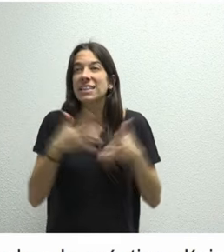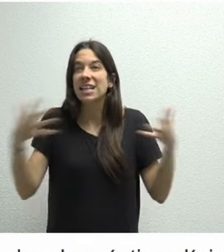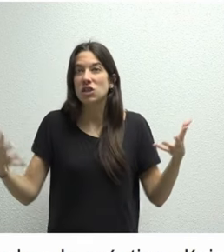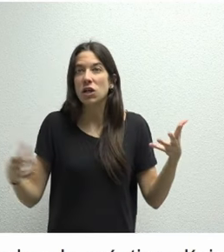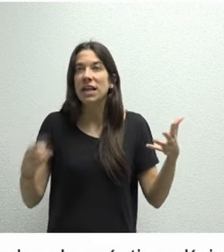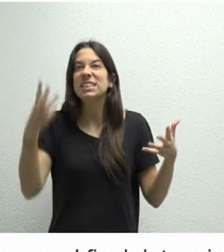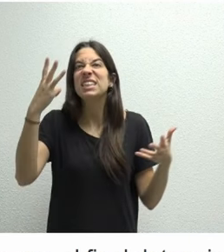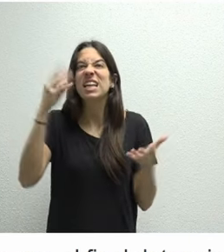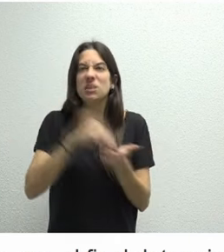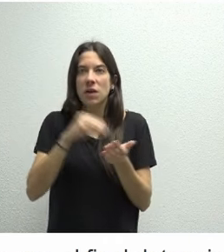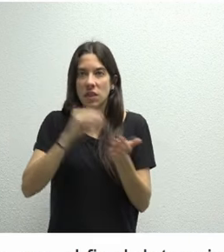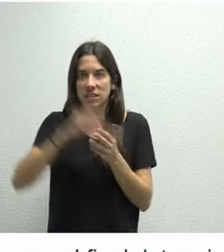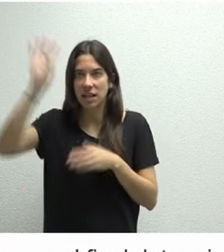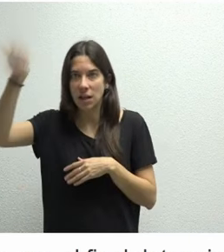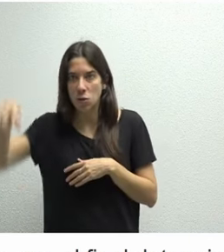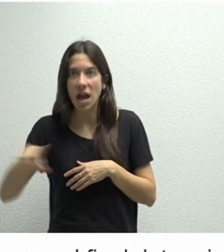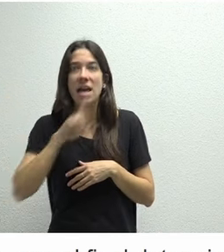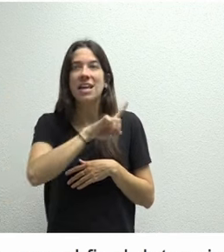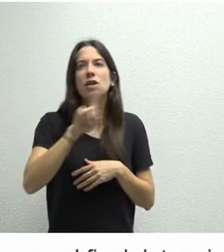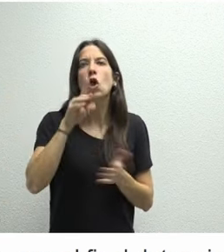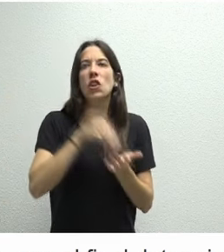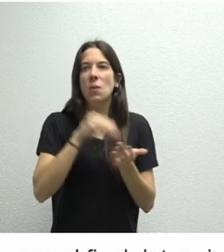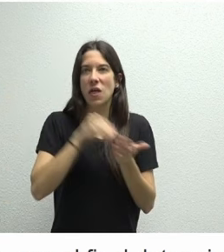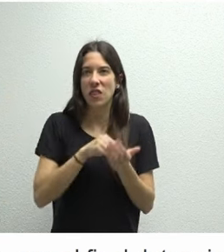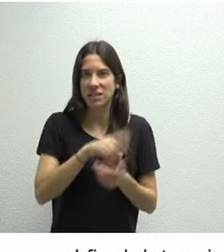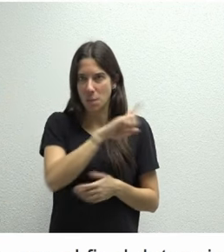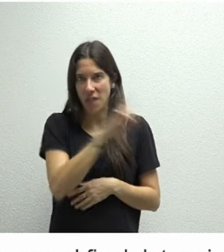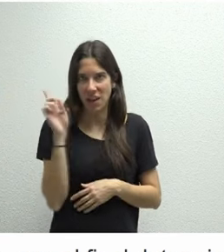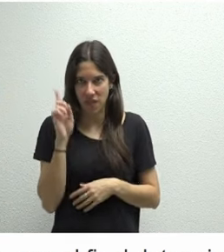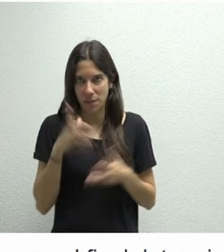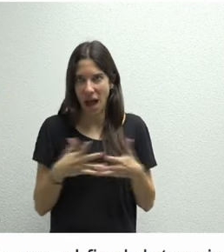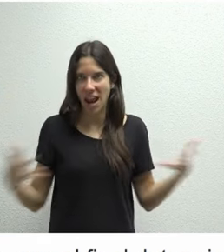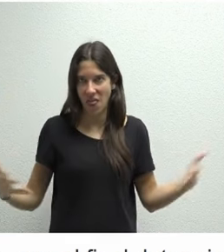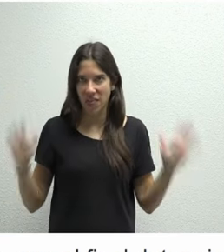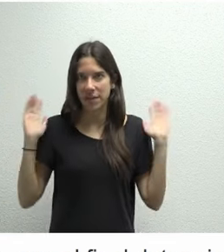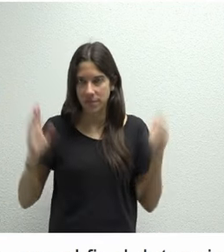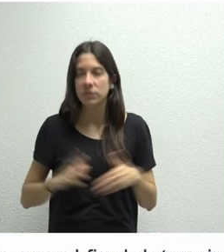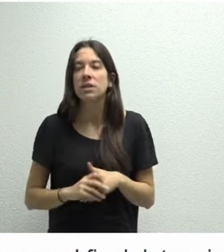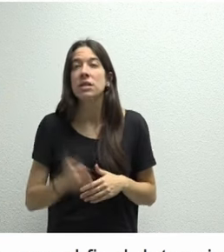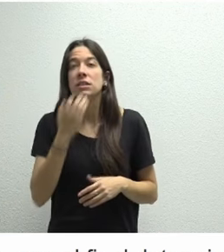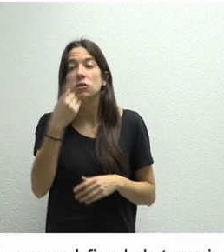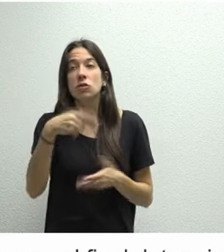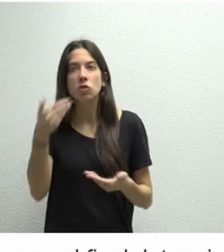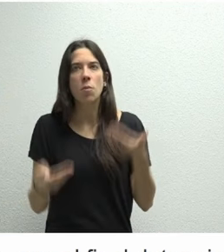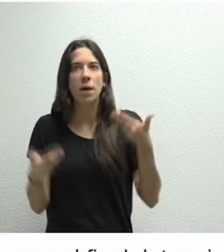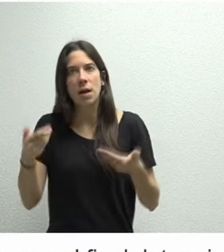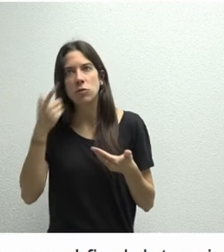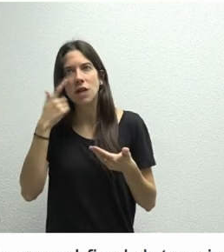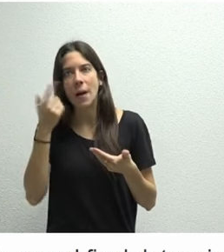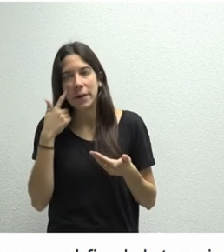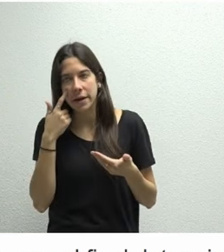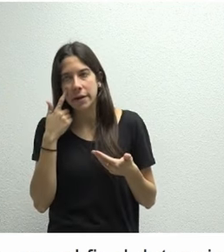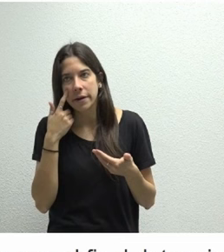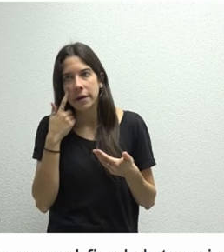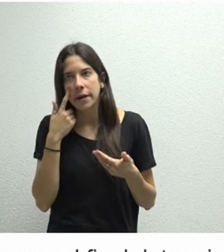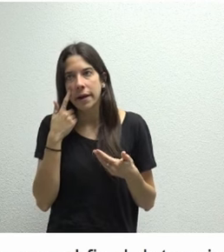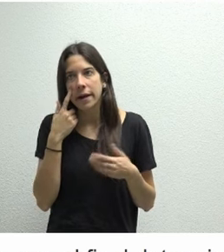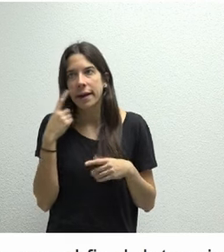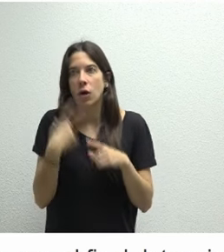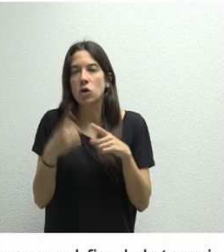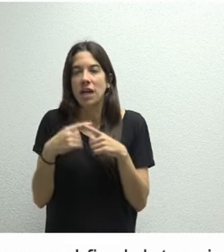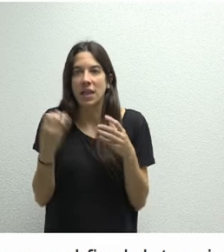11 veces Madrid Entonces cuando nosotros comparamos Cómo Tenemos que montar eh lo que hay que montar en